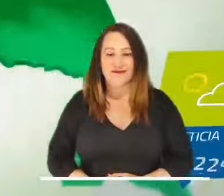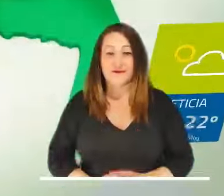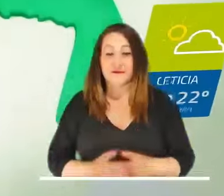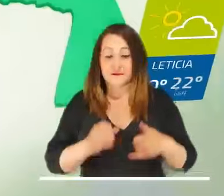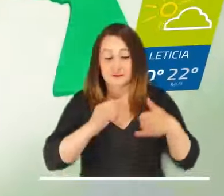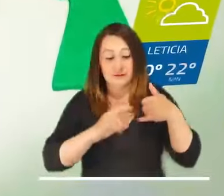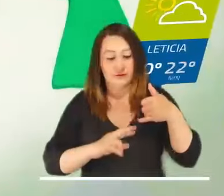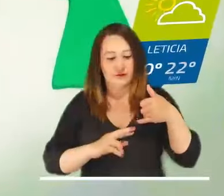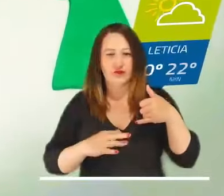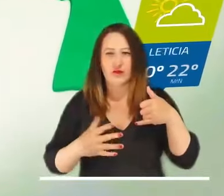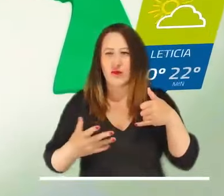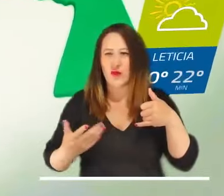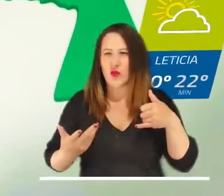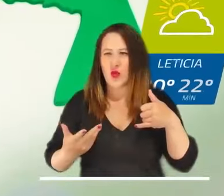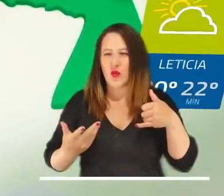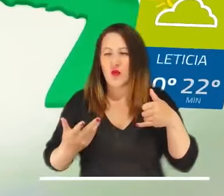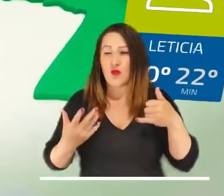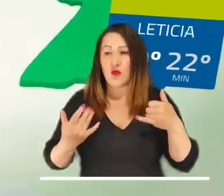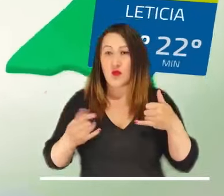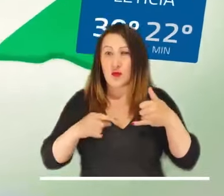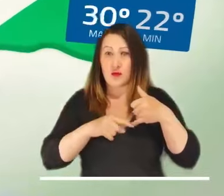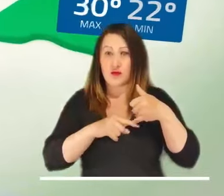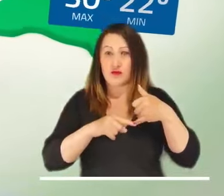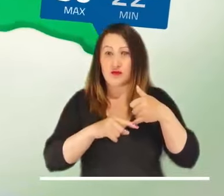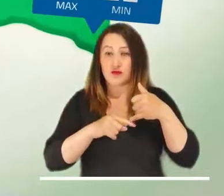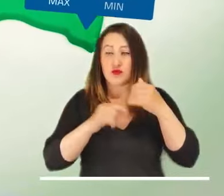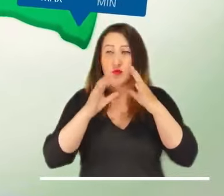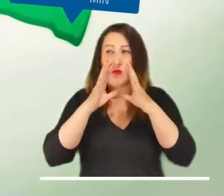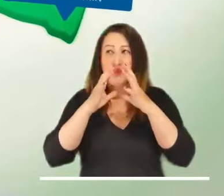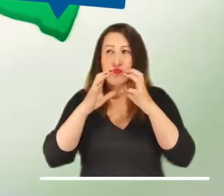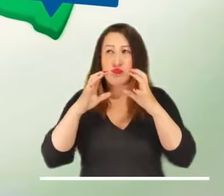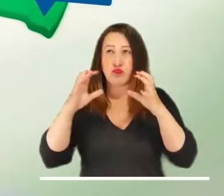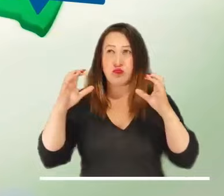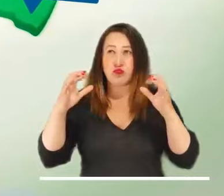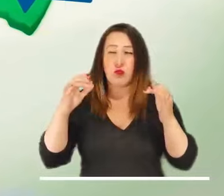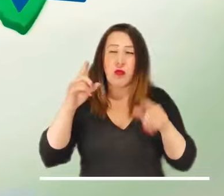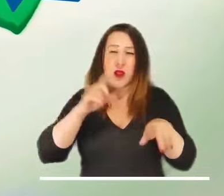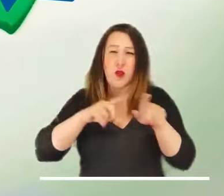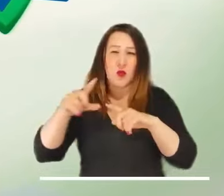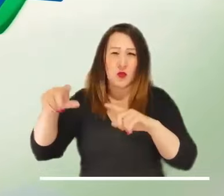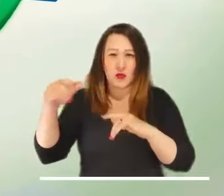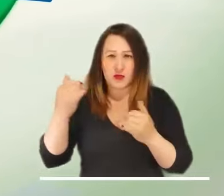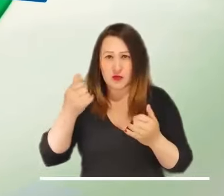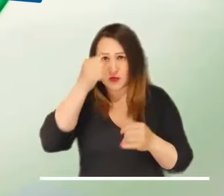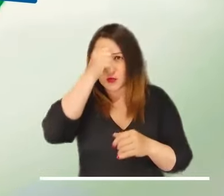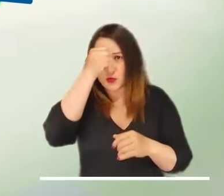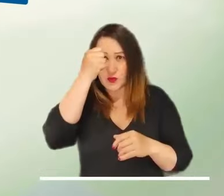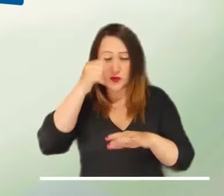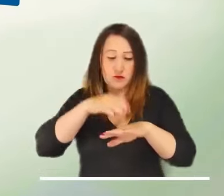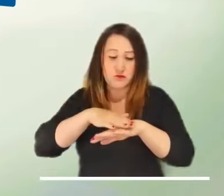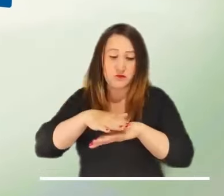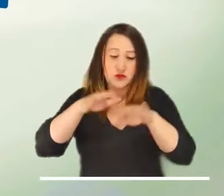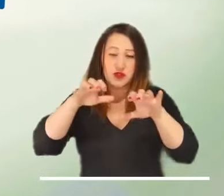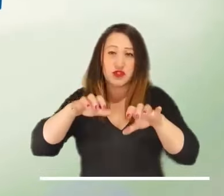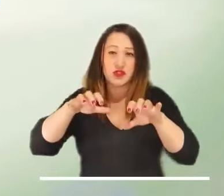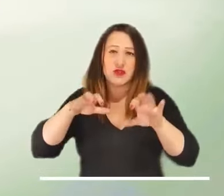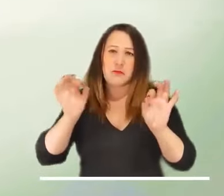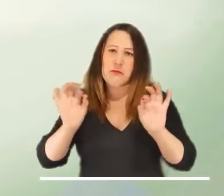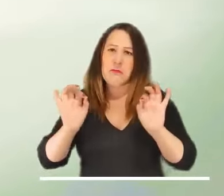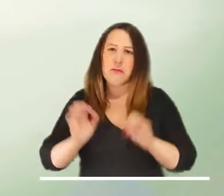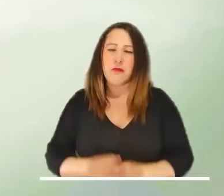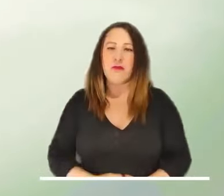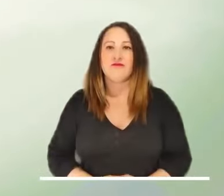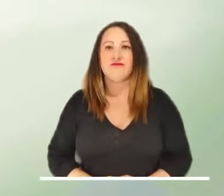Al sur del país, la Amazonía colombiana inicia el domingo con algunas nubes en el cielo que sin embargo no